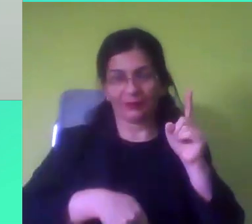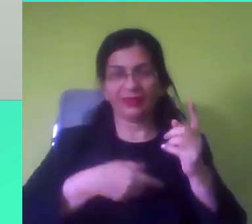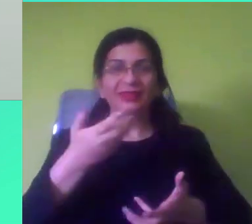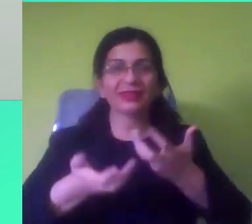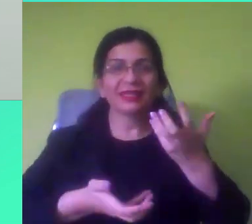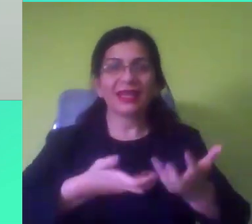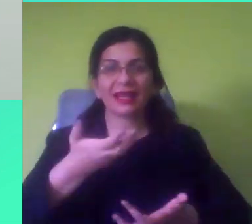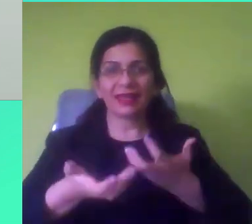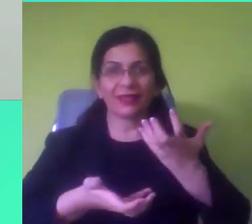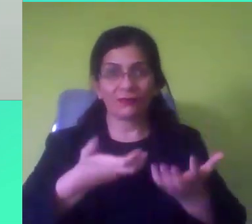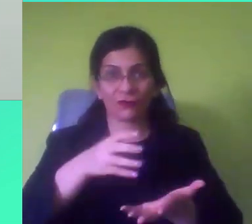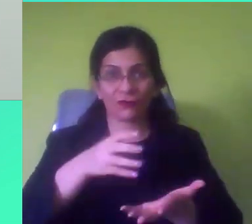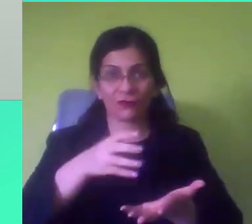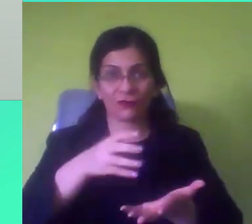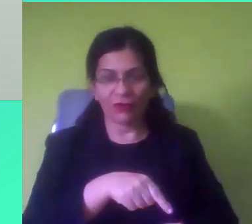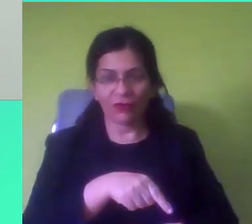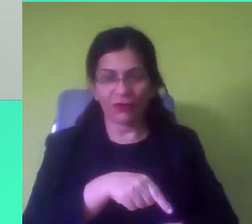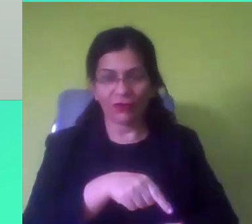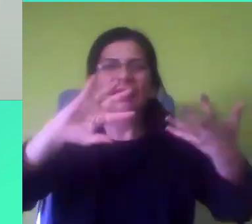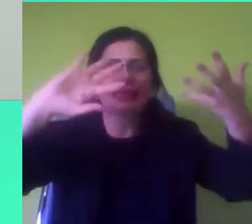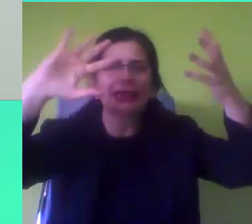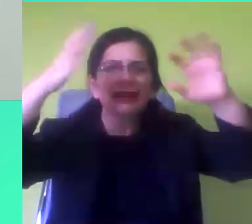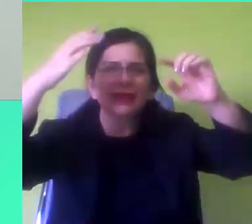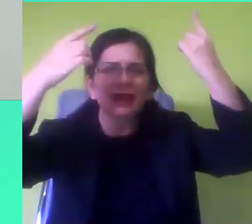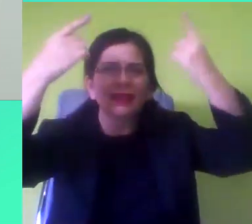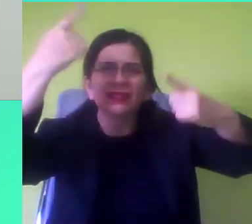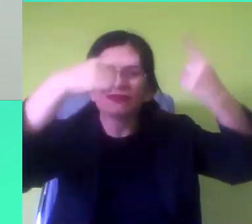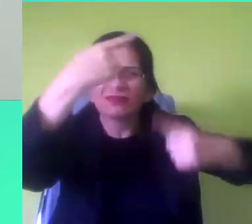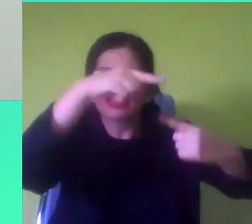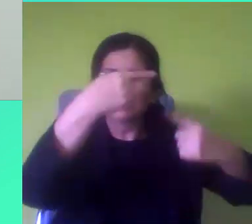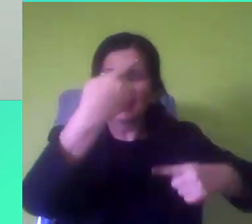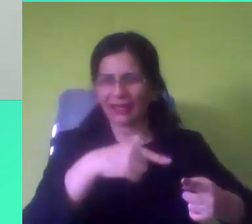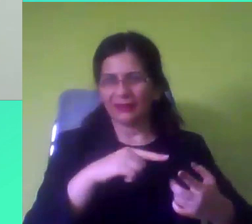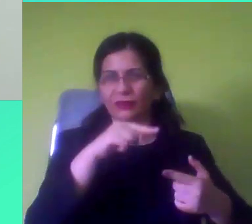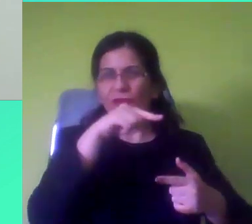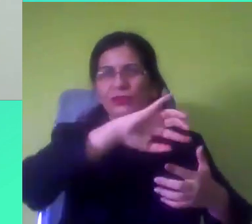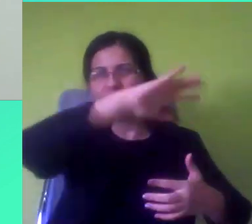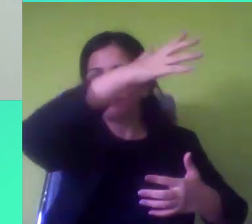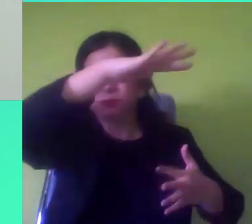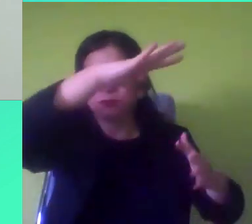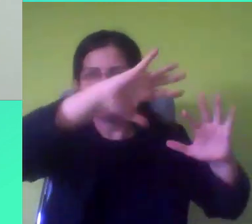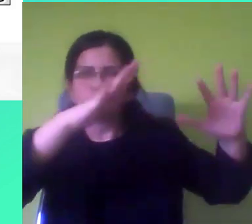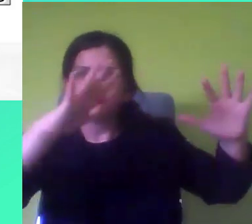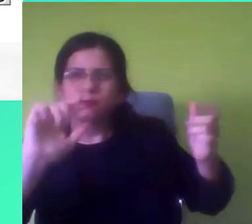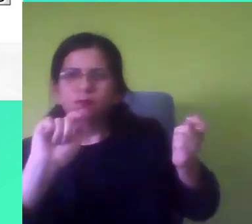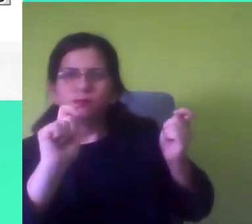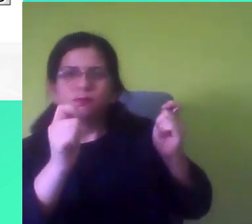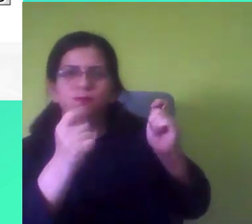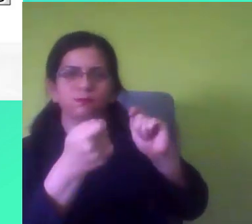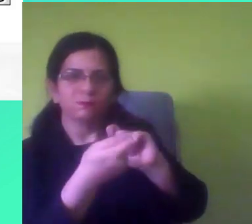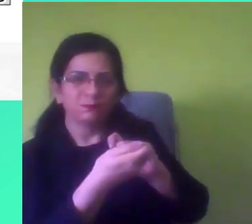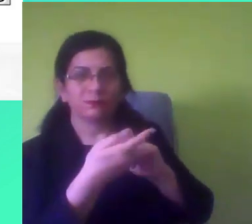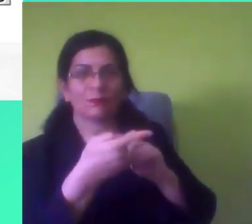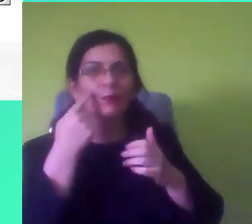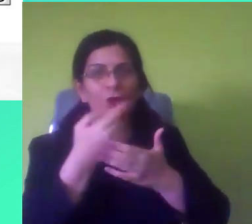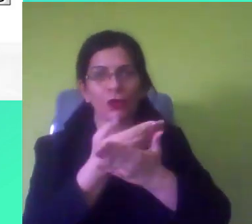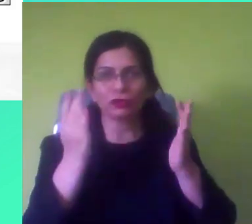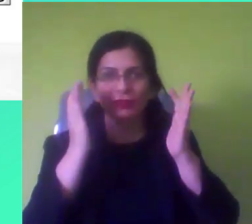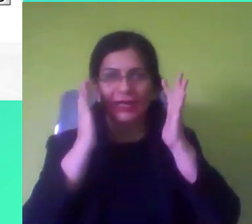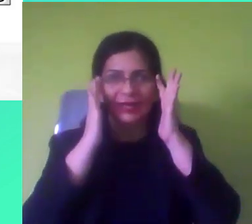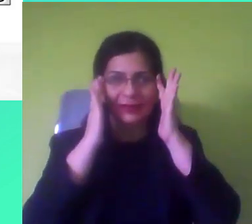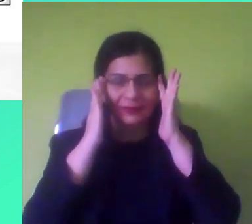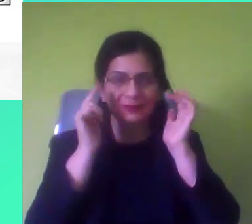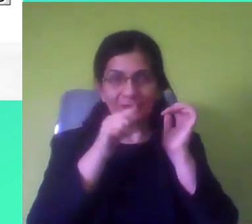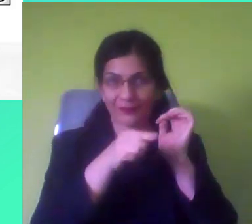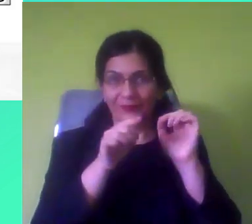diferentes climas, diferentes geografías que hacen que los glaciares vayan cambiando latitudinalmente. Entonces, en estas figuras de la